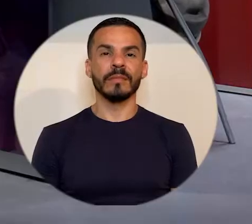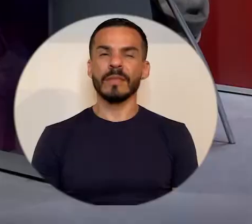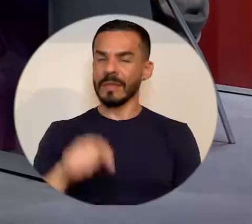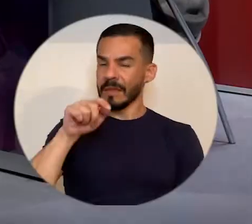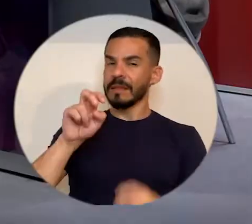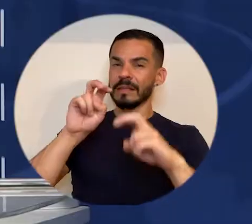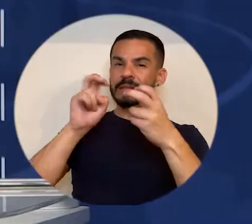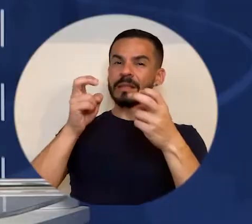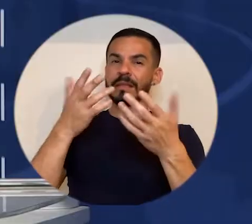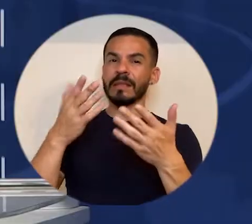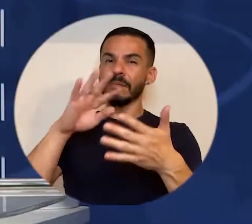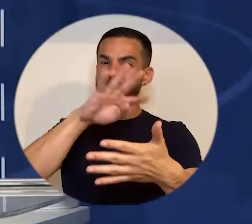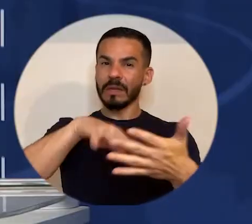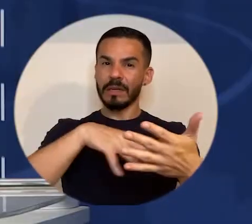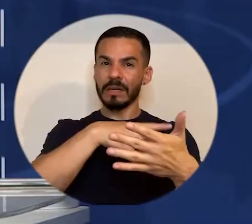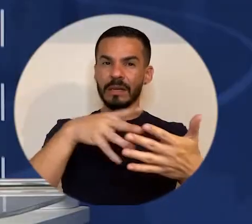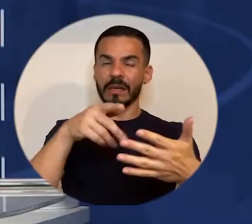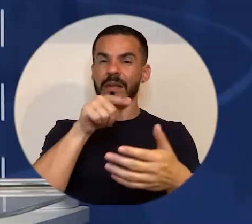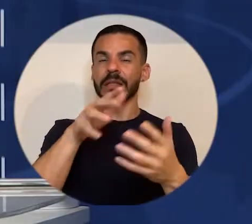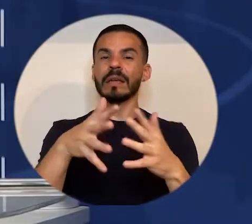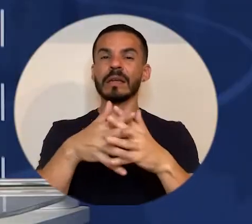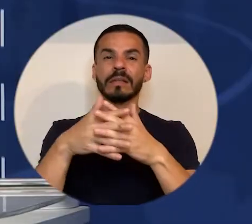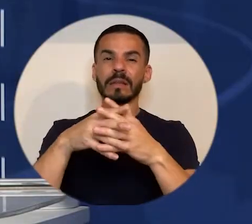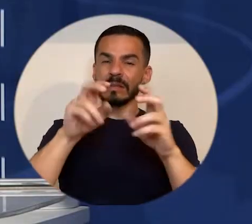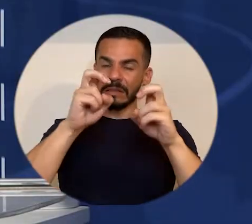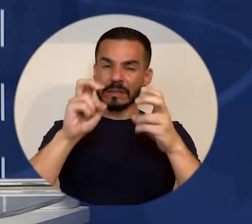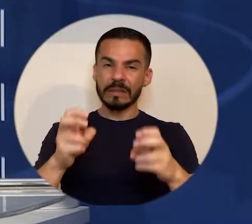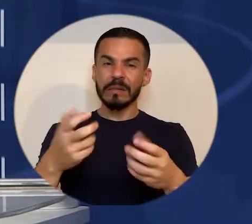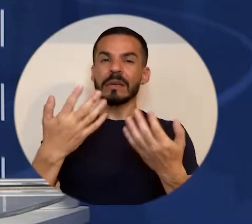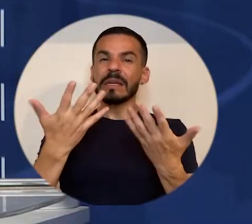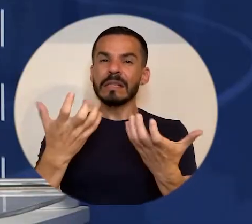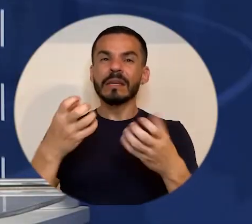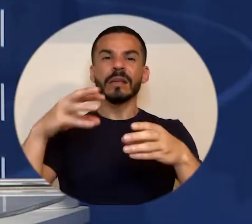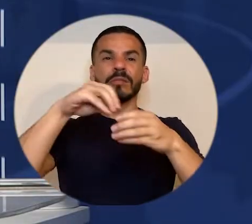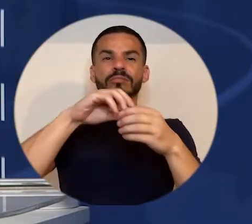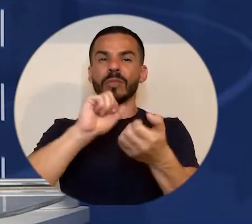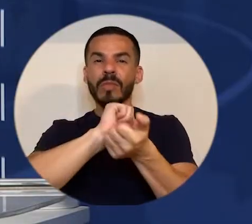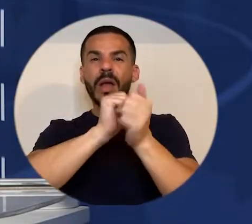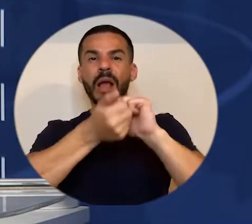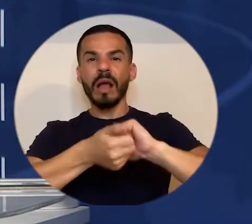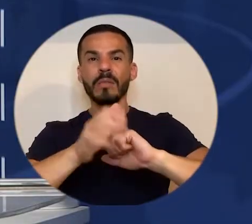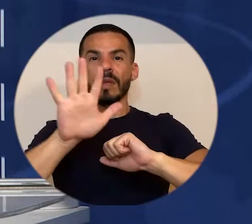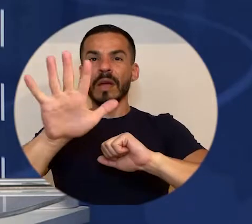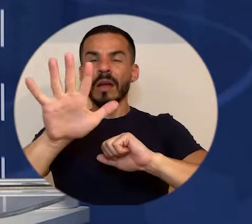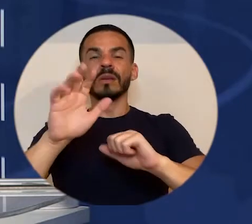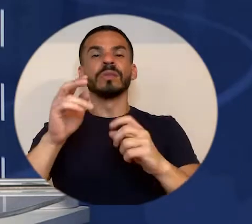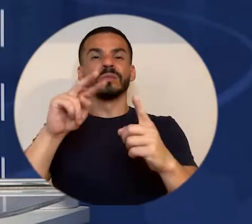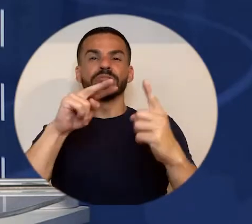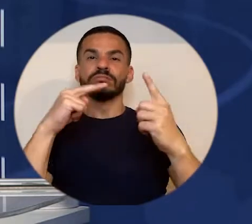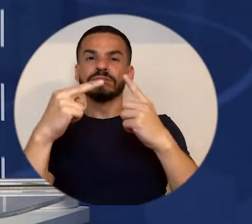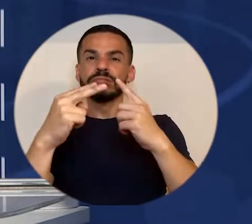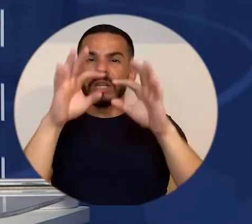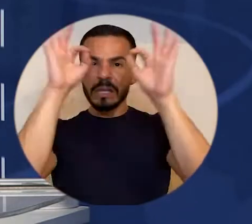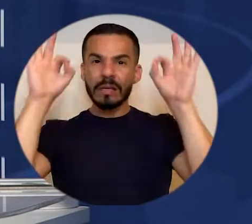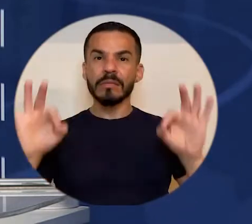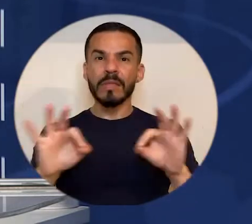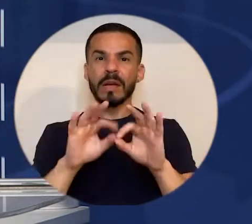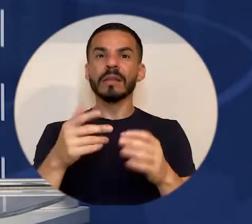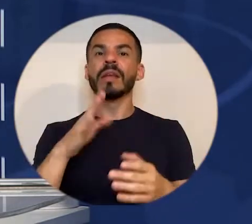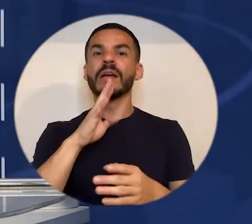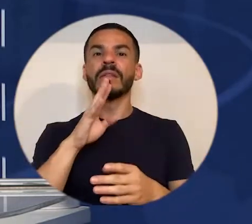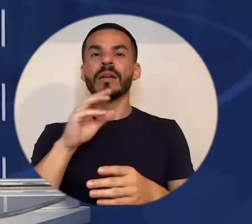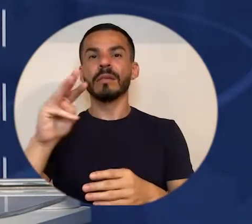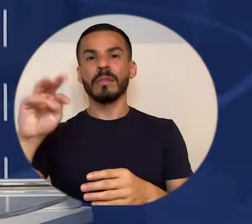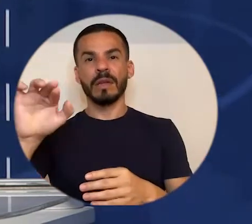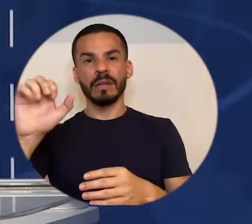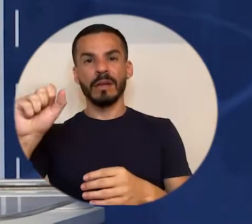Sobre este tema de las agendas en las que Estados Unidos está intentando reposicionar su presencia y su imagen, conversamos con María